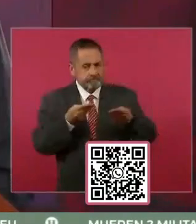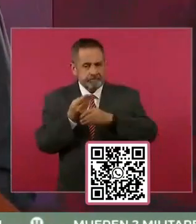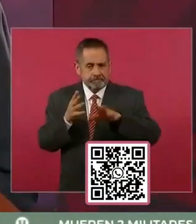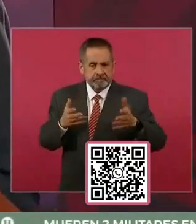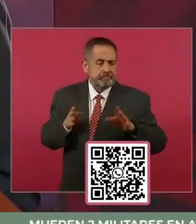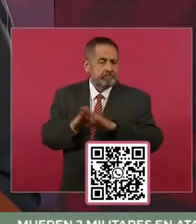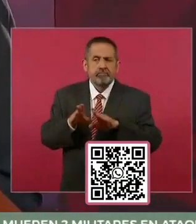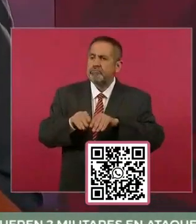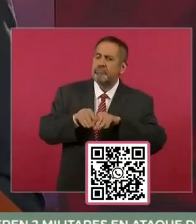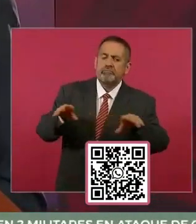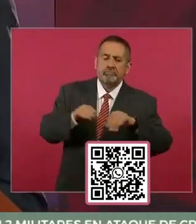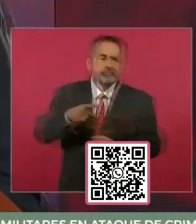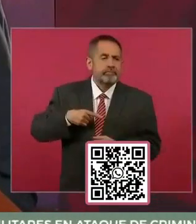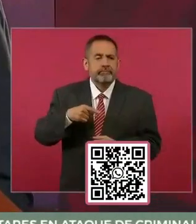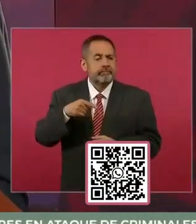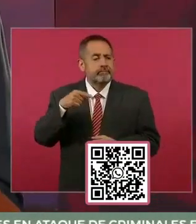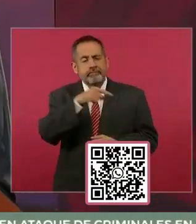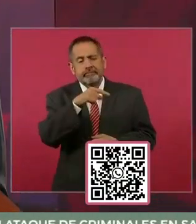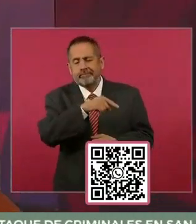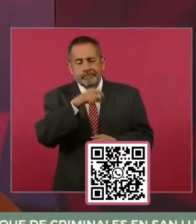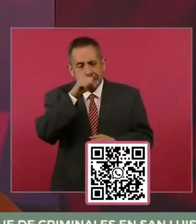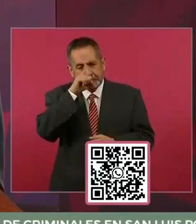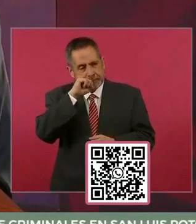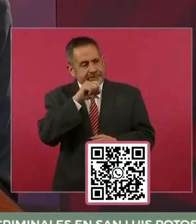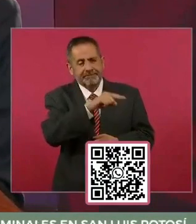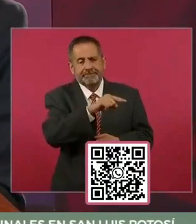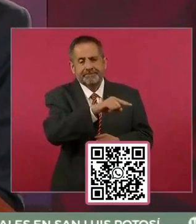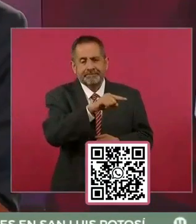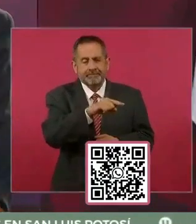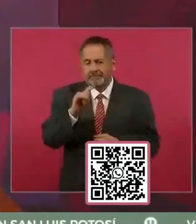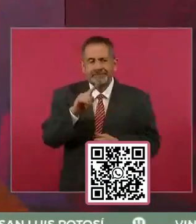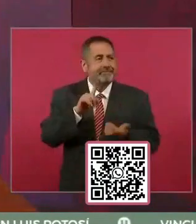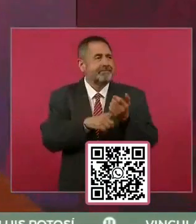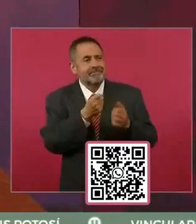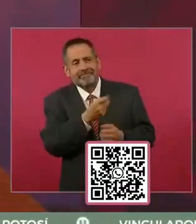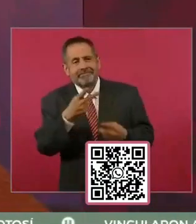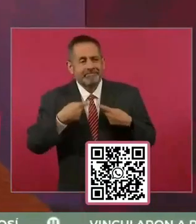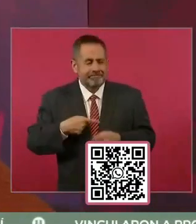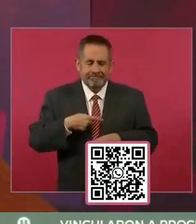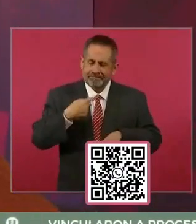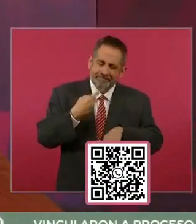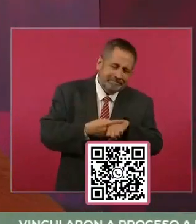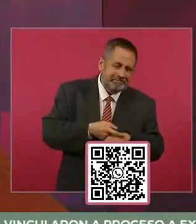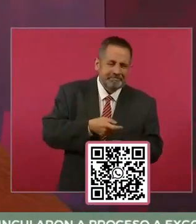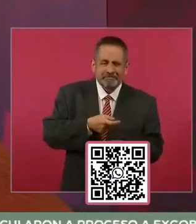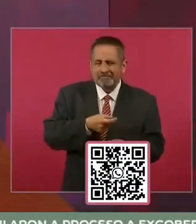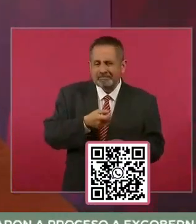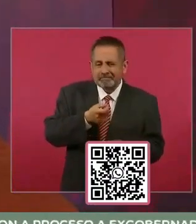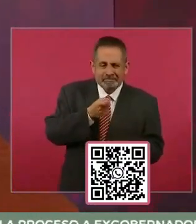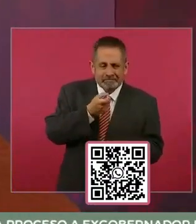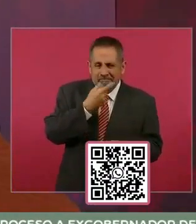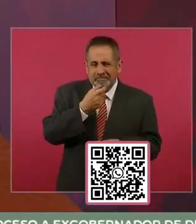información, que no se utilice lo de esta desgracia, ¿no?, del consumo del fentanilo en Estados